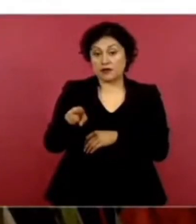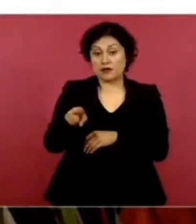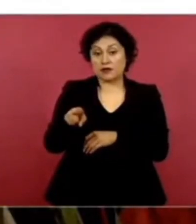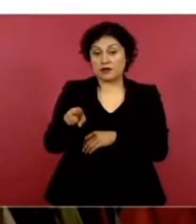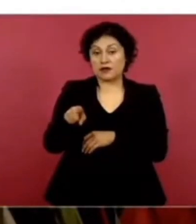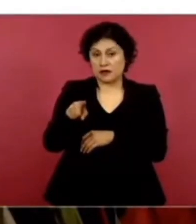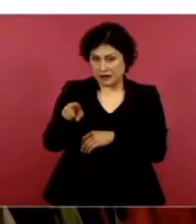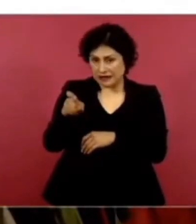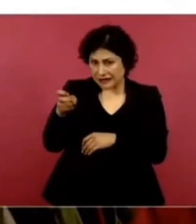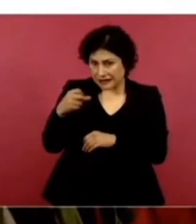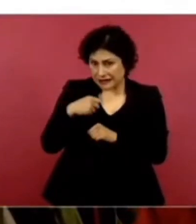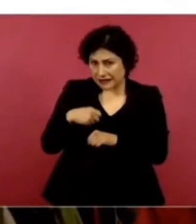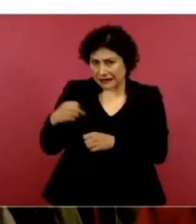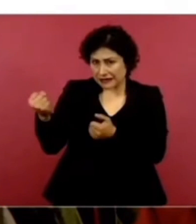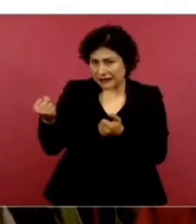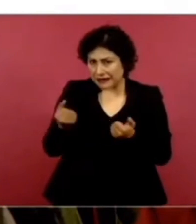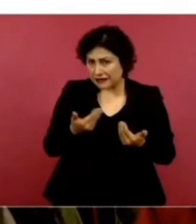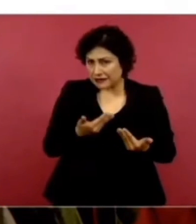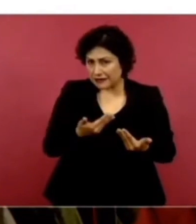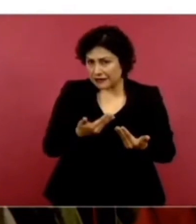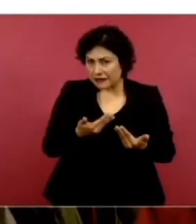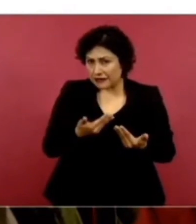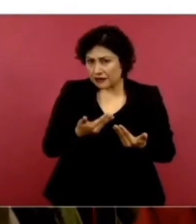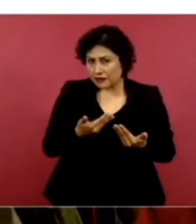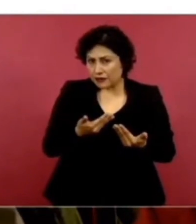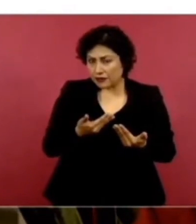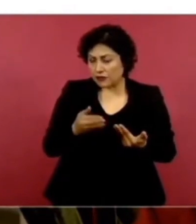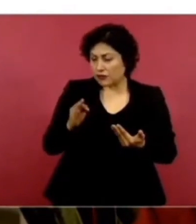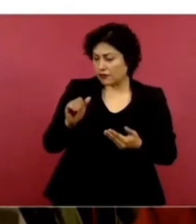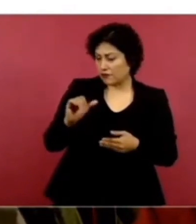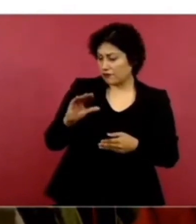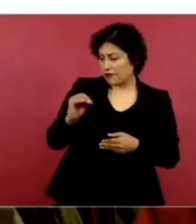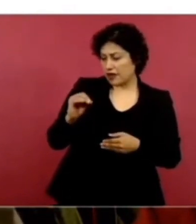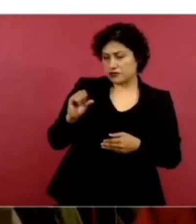los de Vox. Los fachos.